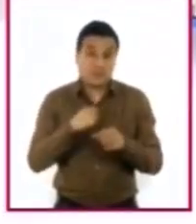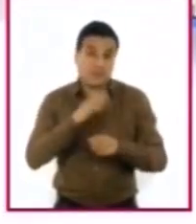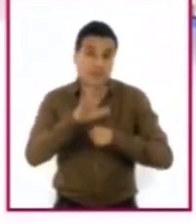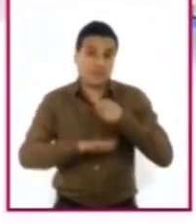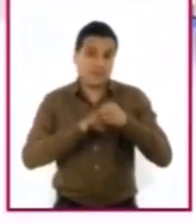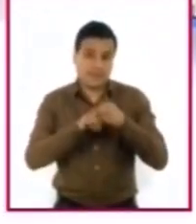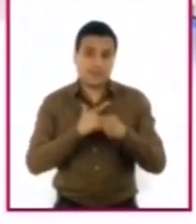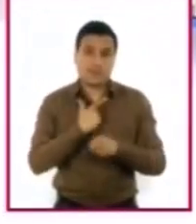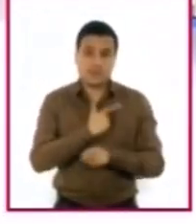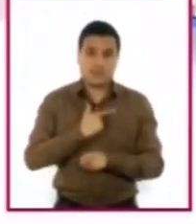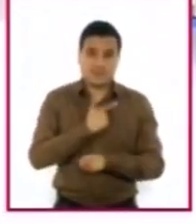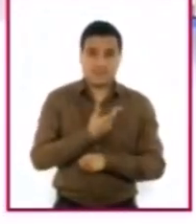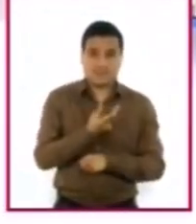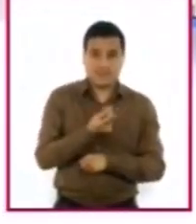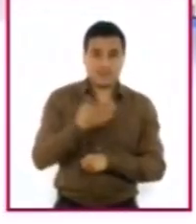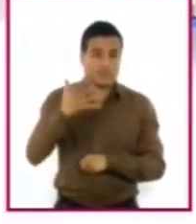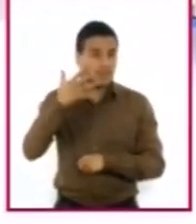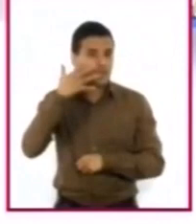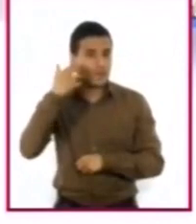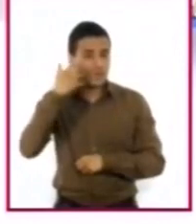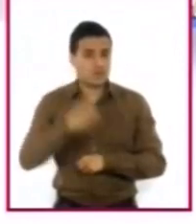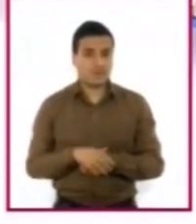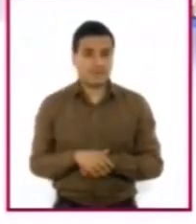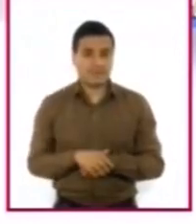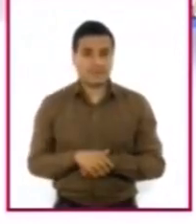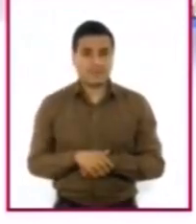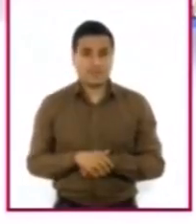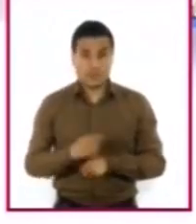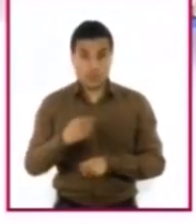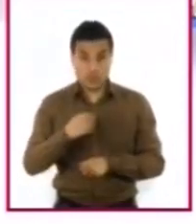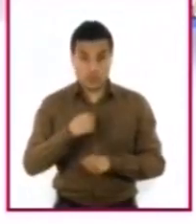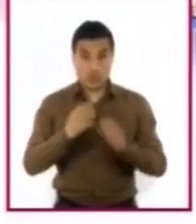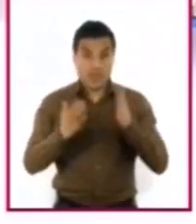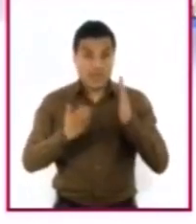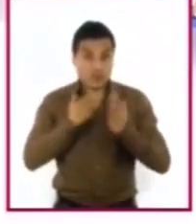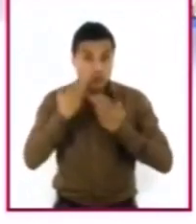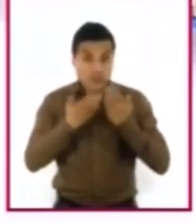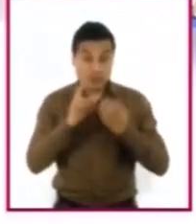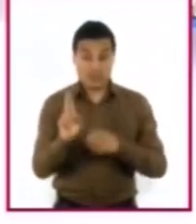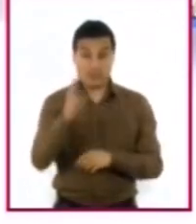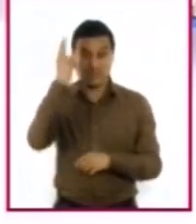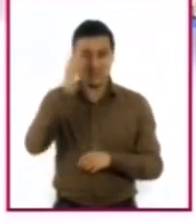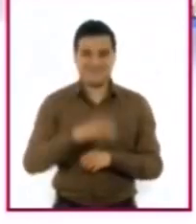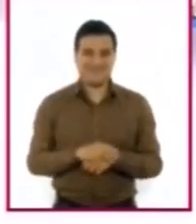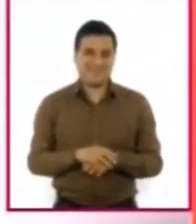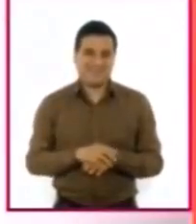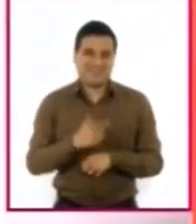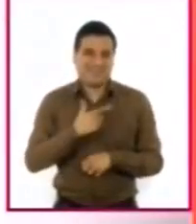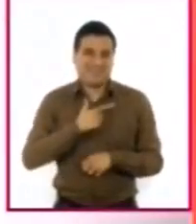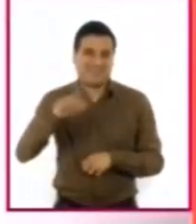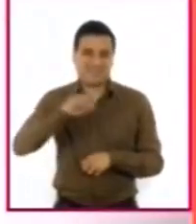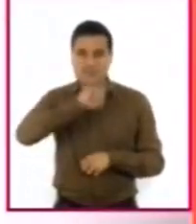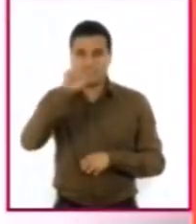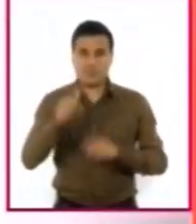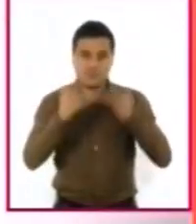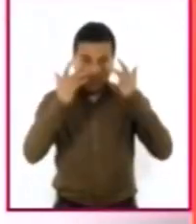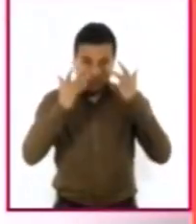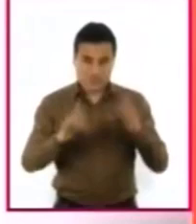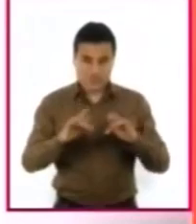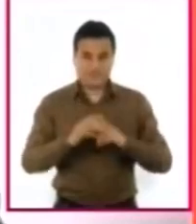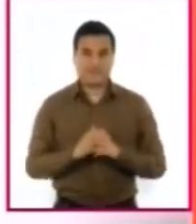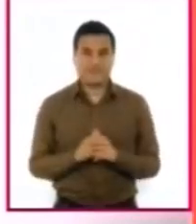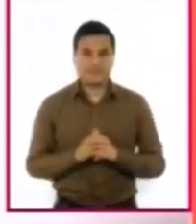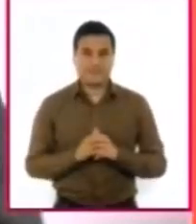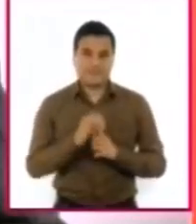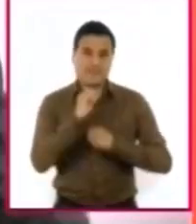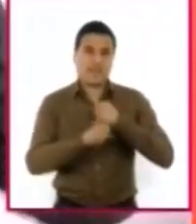perros y gatos. Y la verdad, mis estudios no me resultaron atractivos y los abandoné. Por ahí